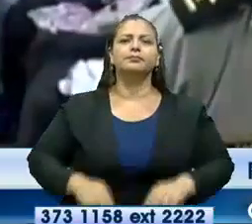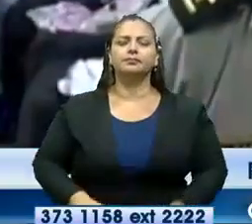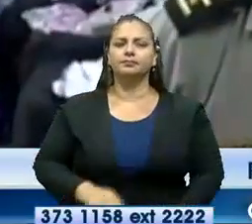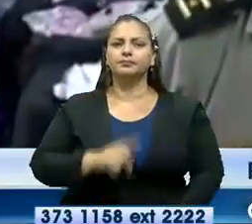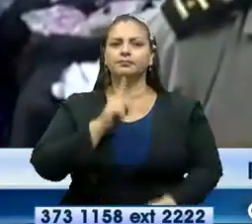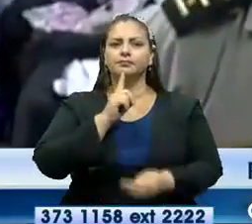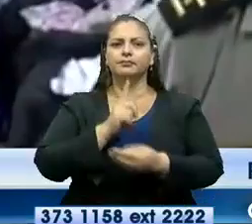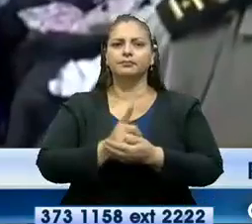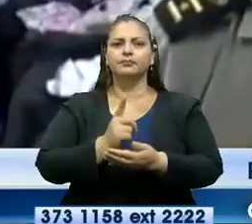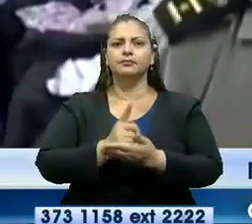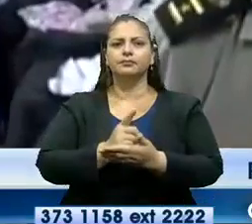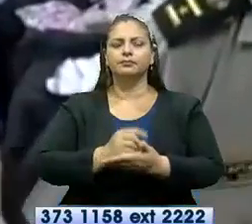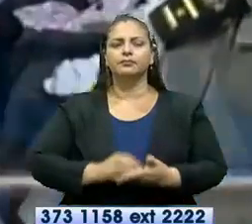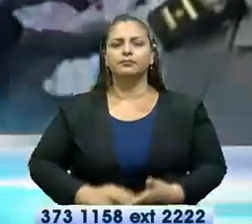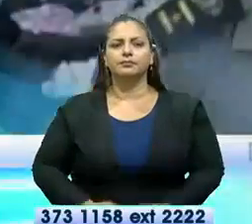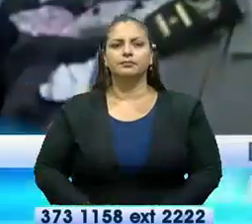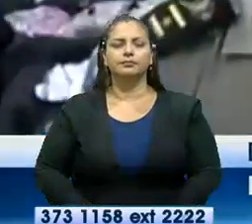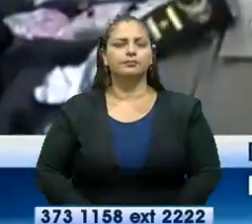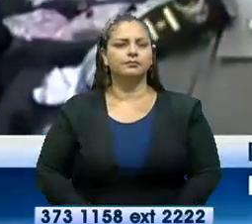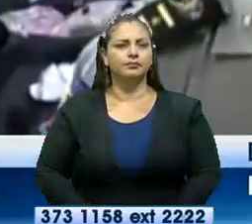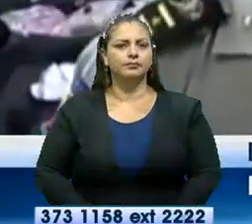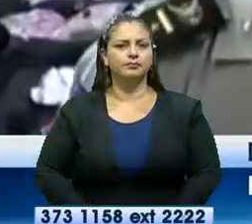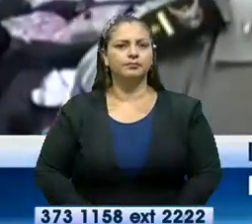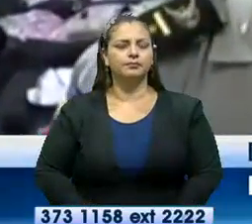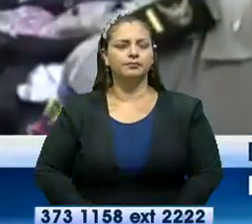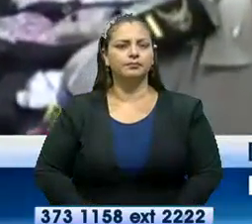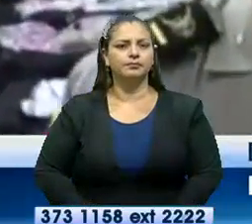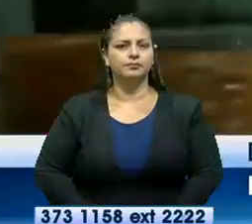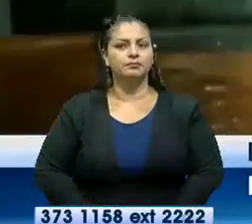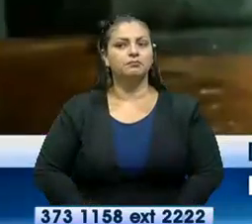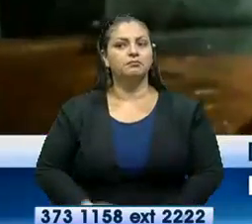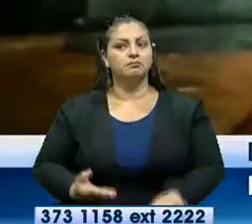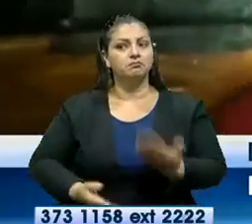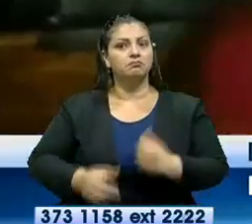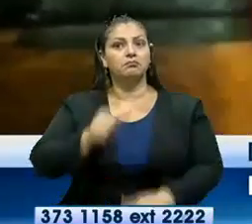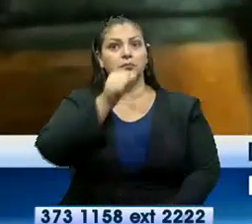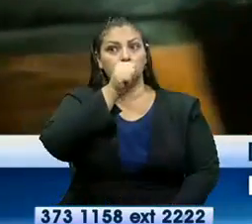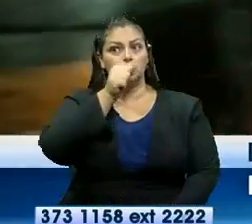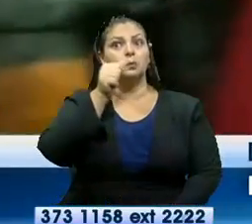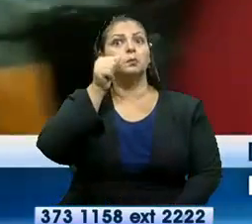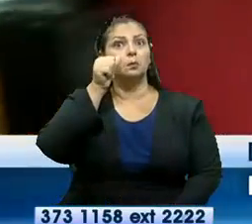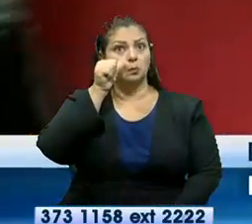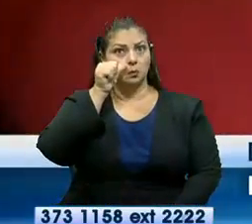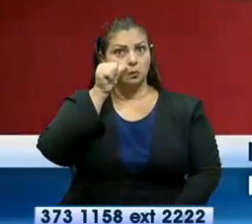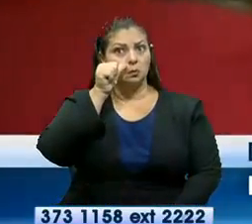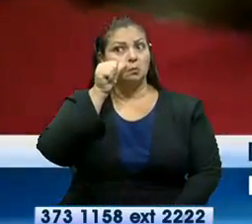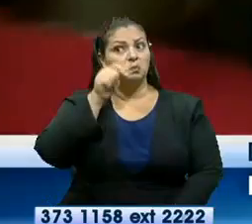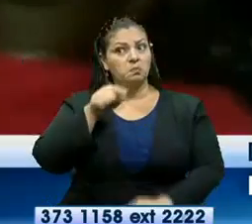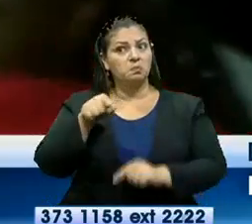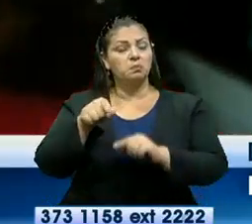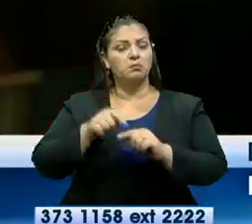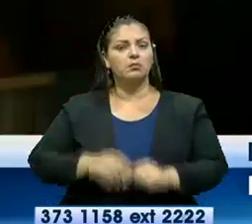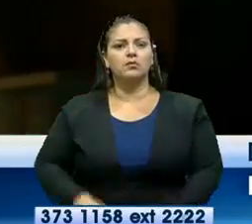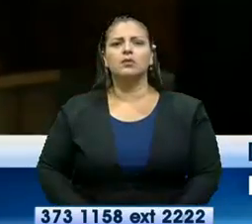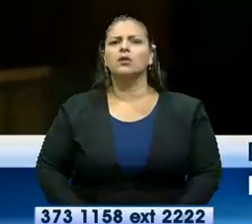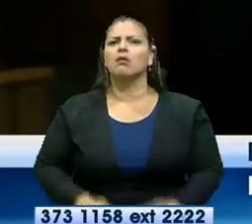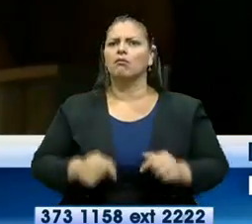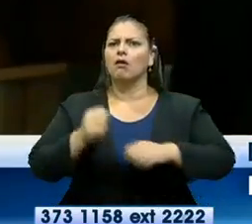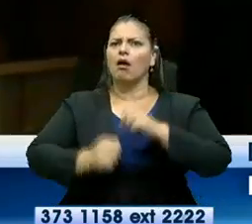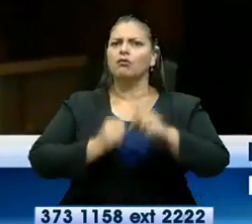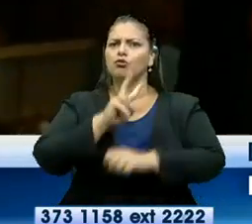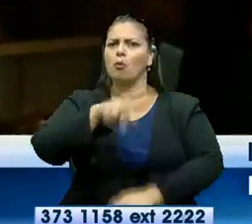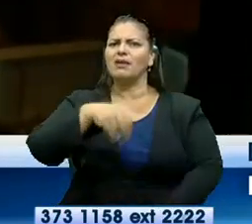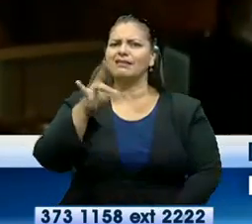puede estar entre 40 mil y 50 mil dólares. Un importante decomiso, el más grande en lo que va del año en esa zona del